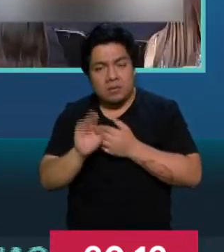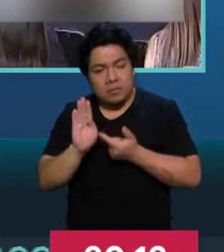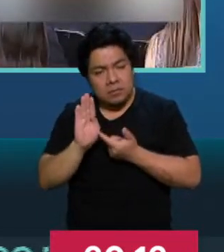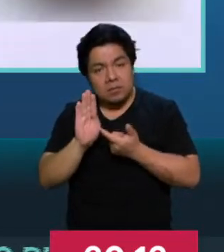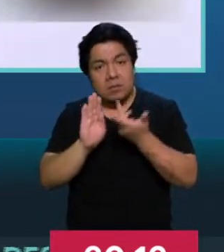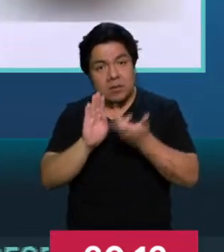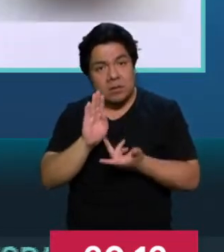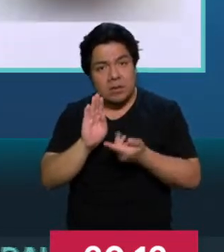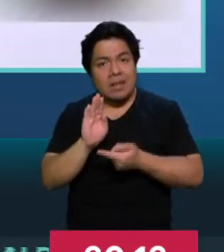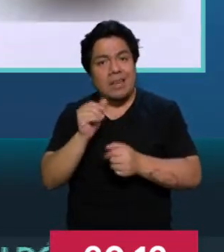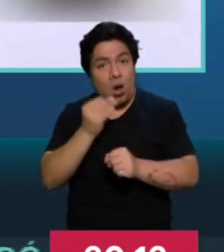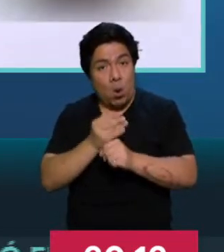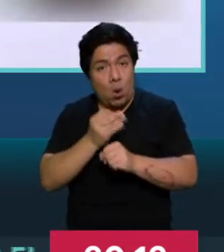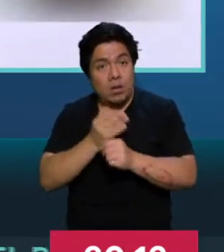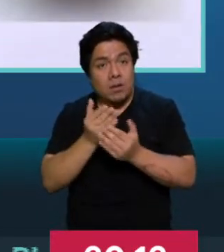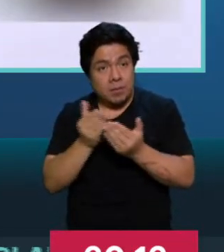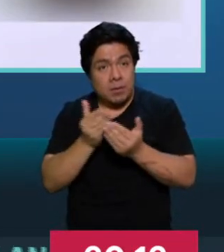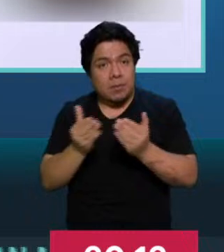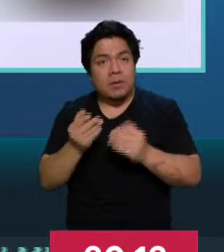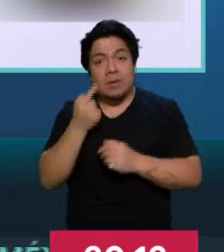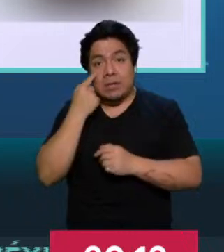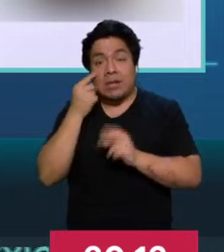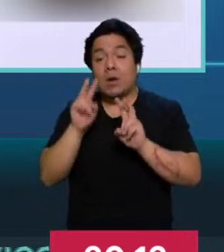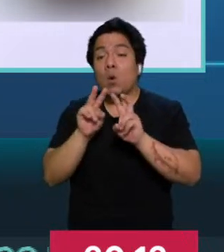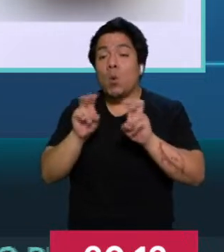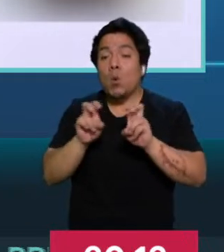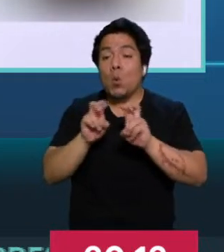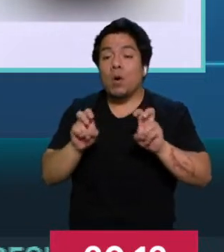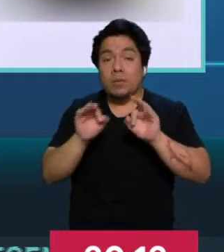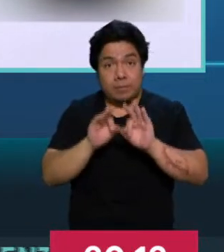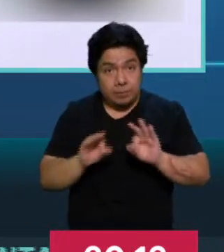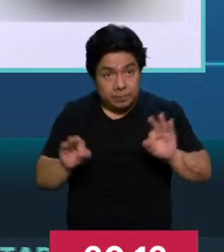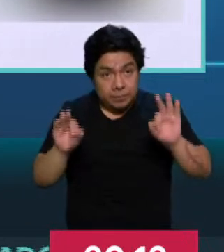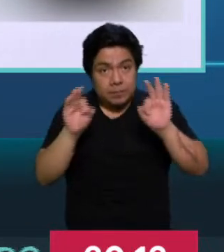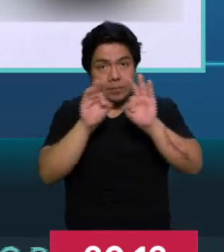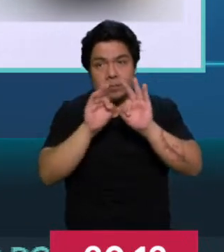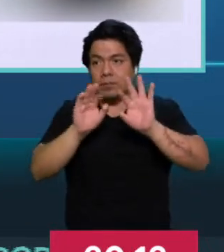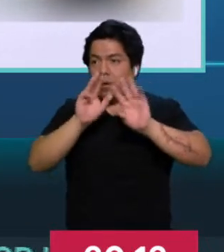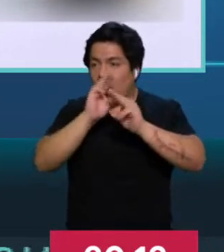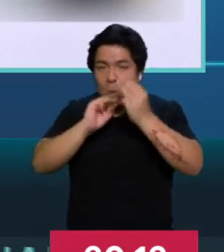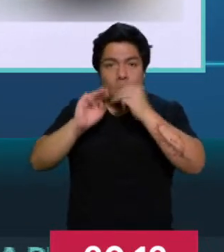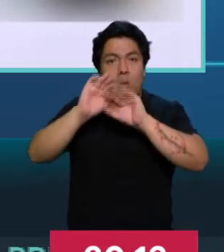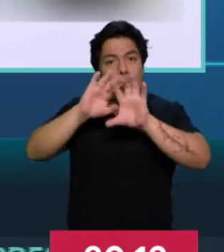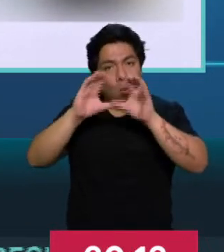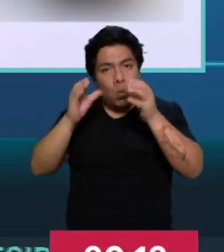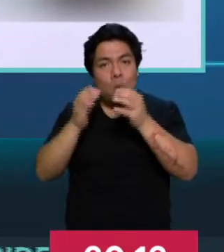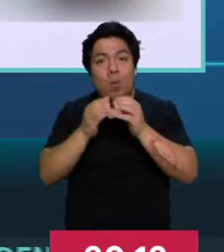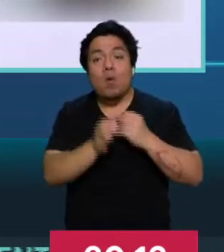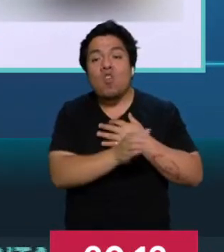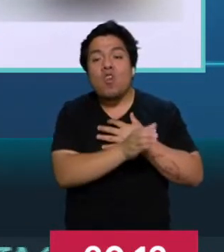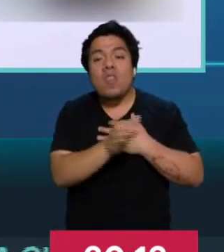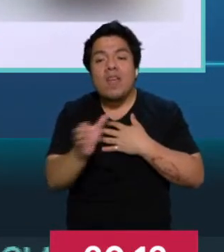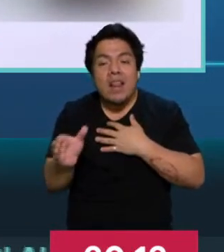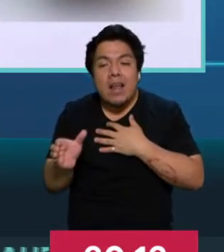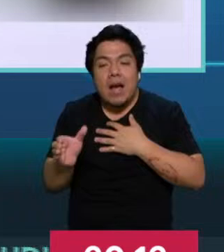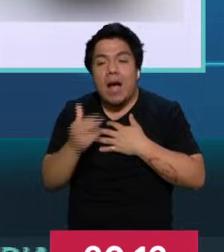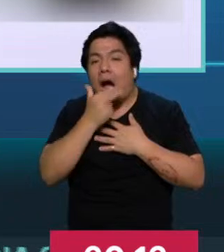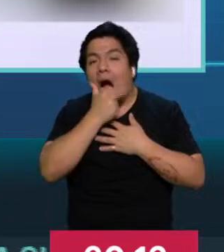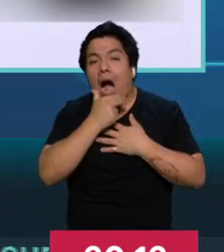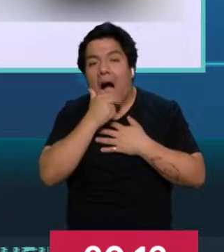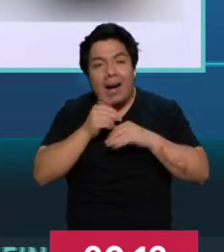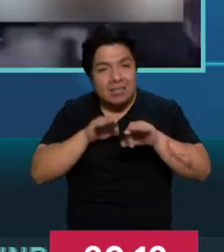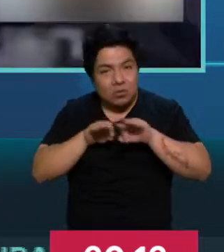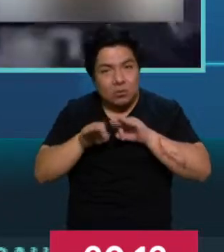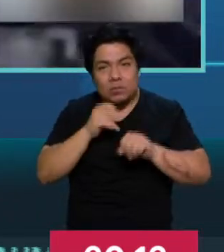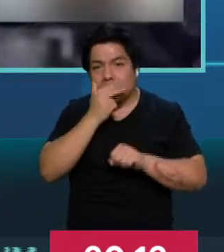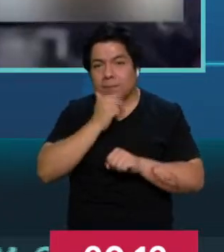presentando hoy inicia con un tema que nos parece muy importante, el mundo campesino. Por ejemplo, se habla aquí